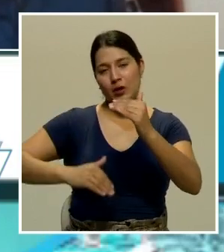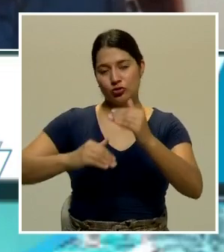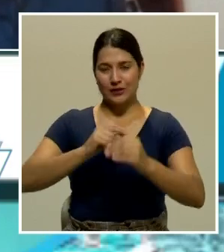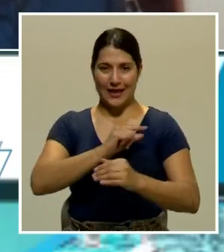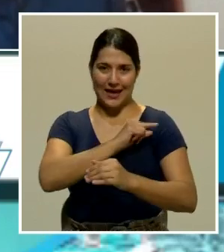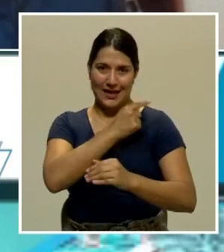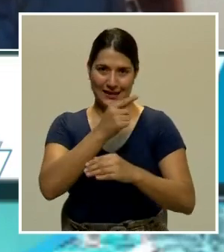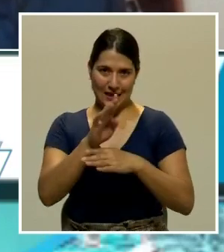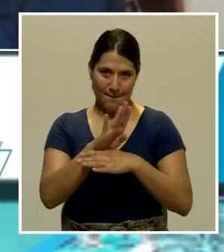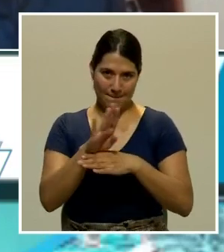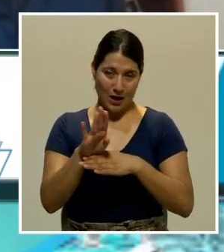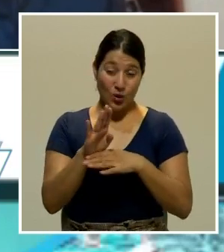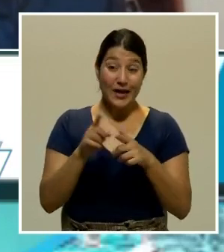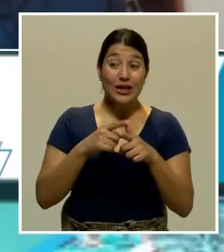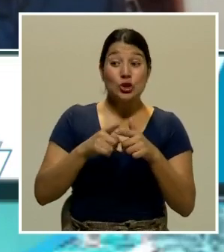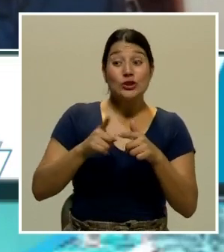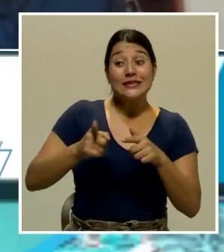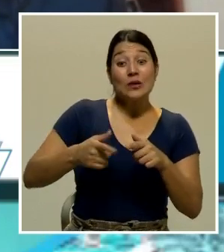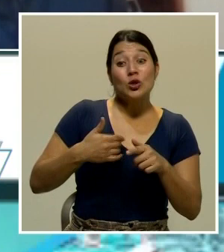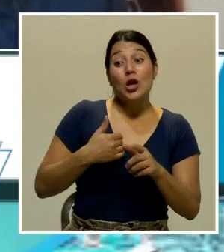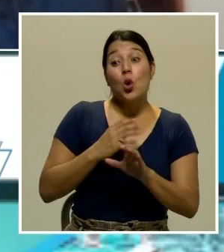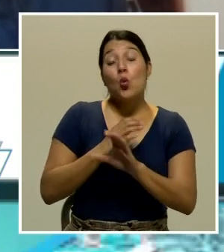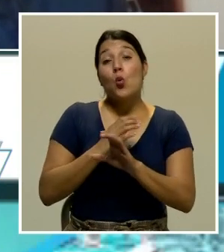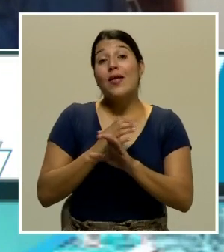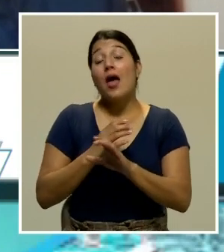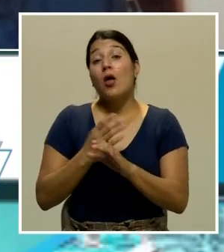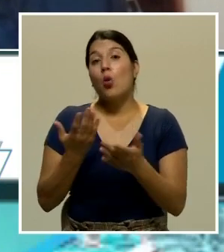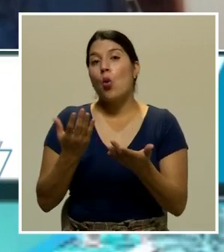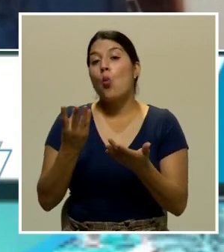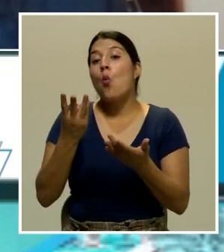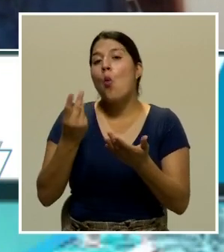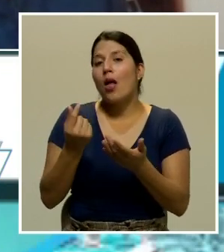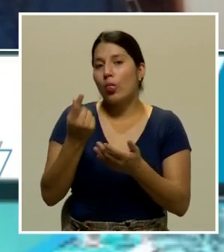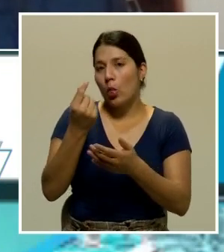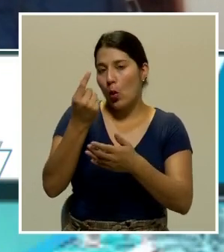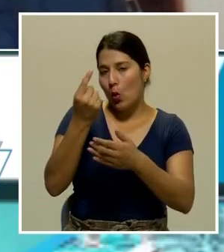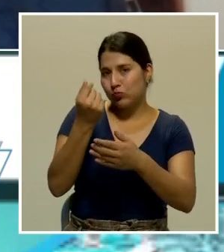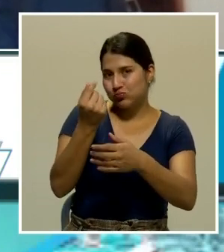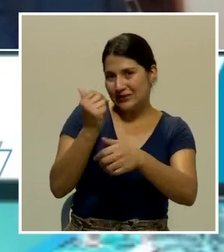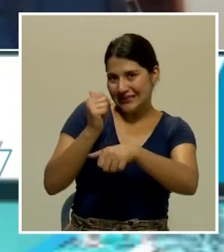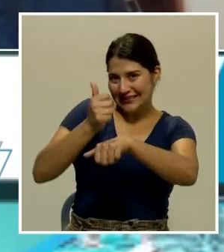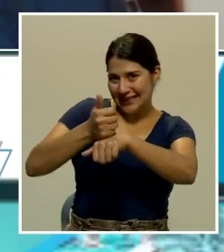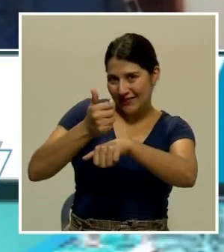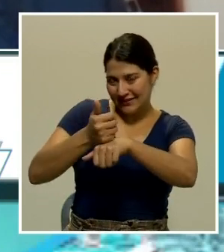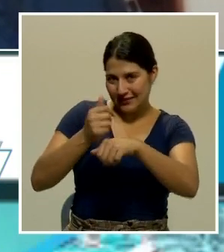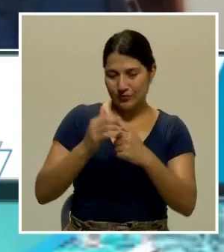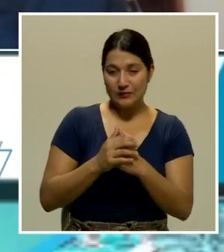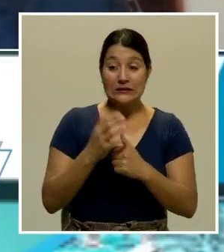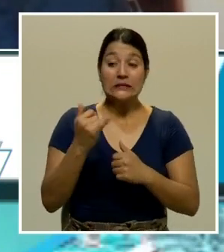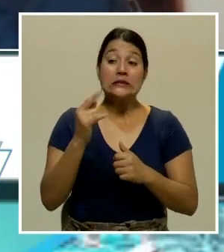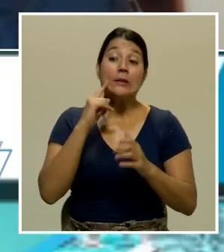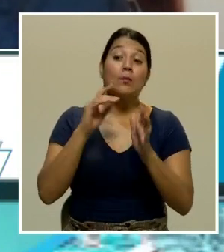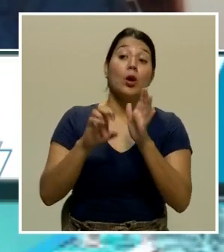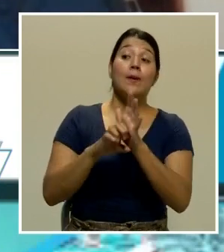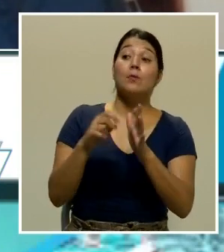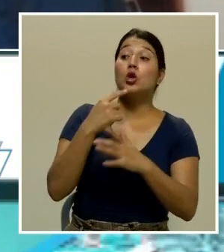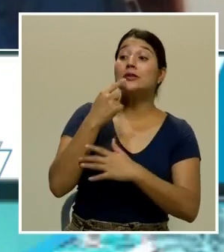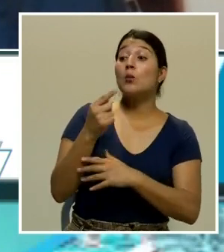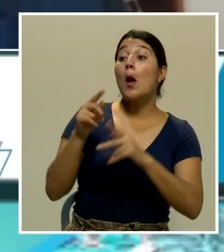efecto de la medida que se está tomando, porque si decimos, por ejemplo, aquellas personas que tienen el